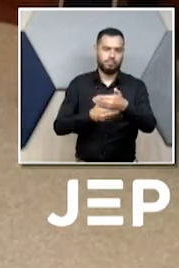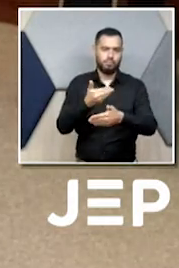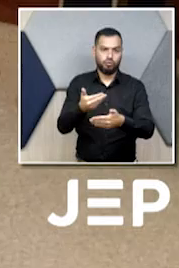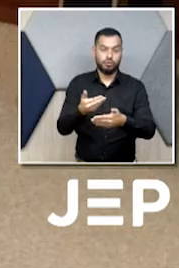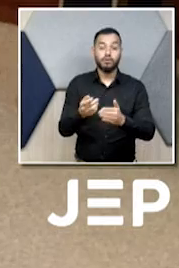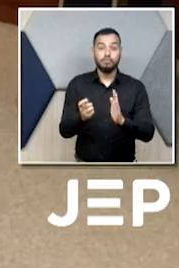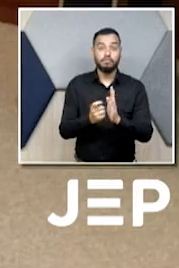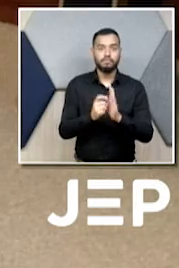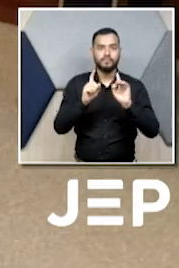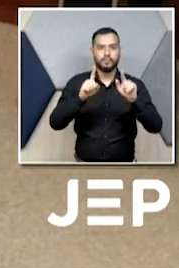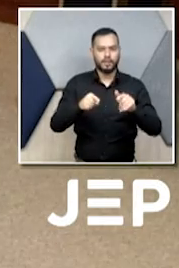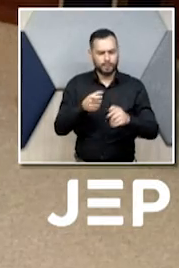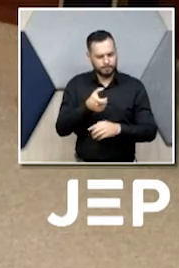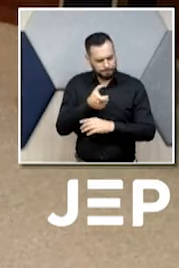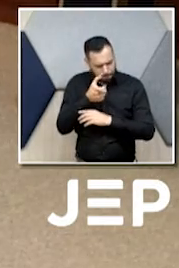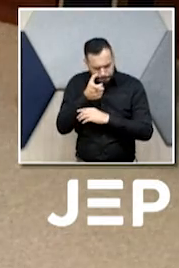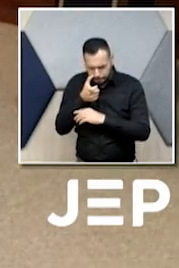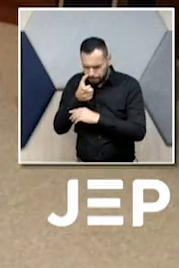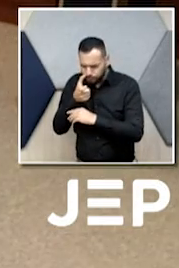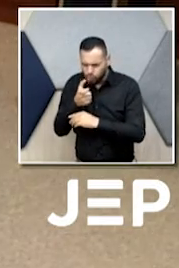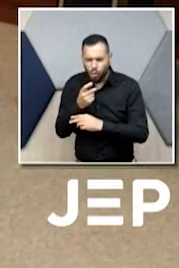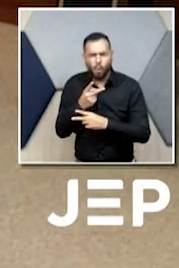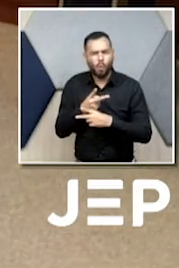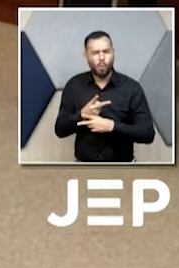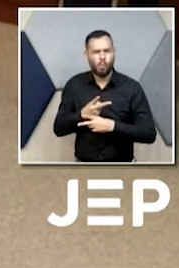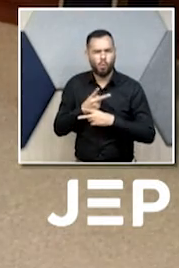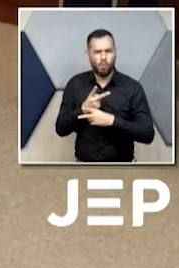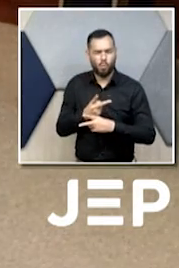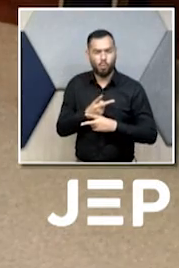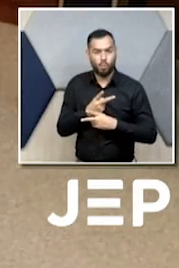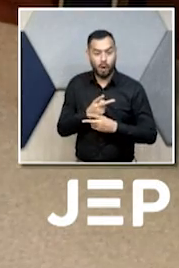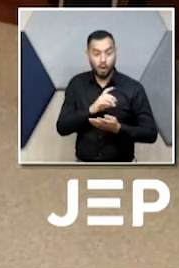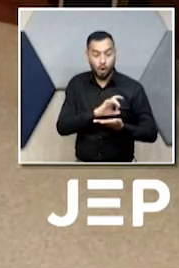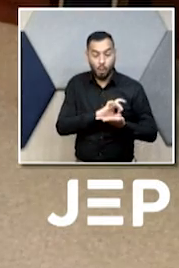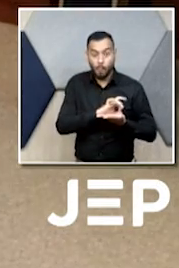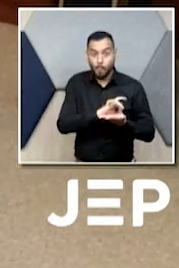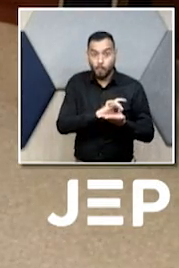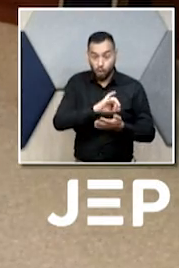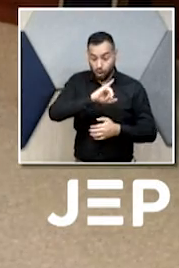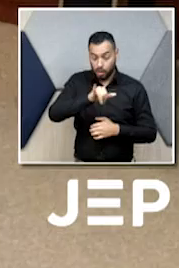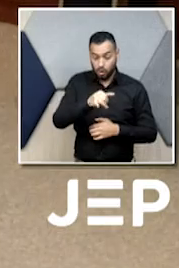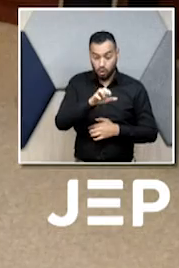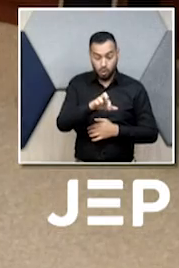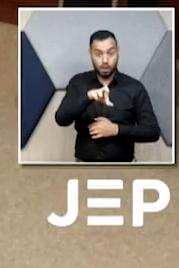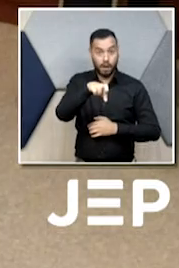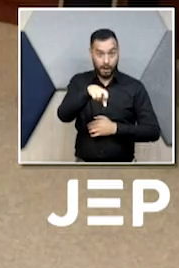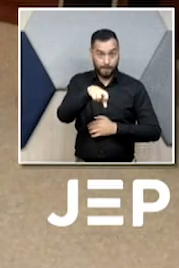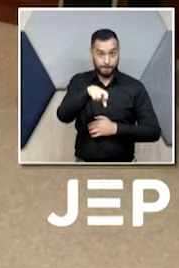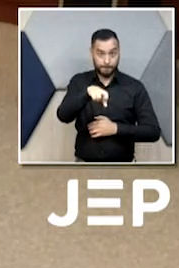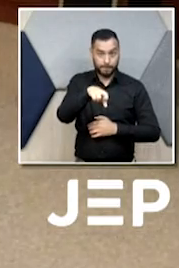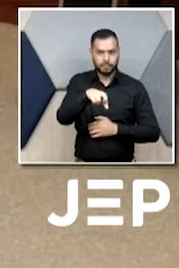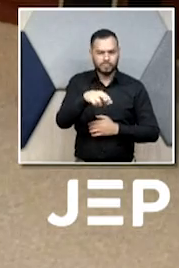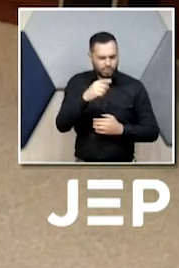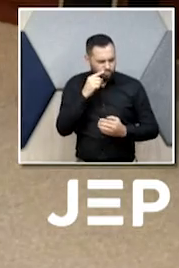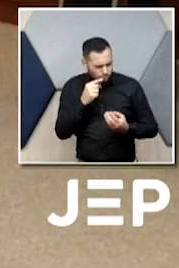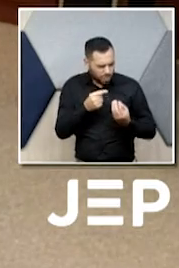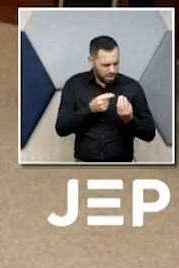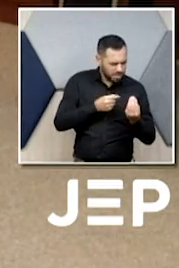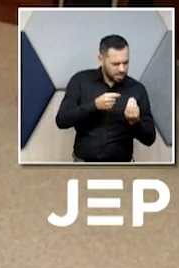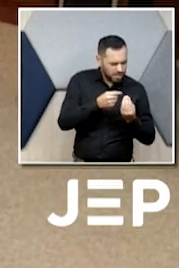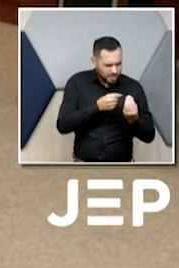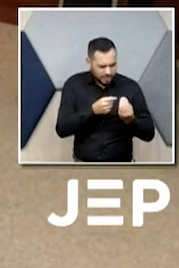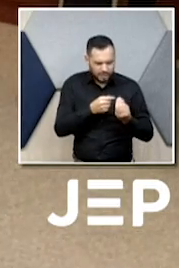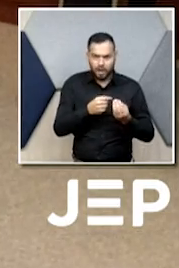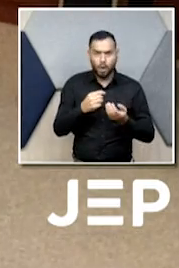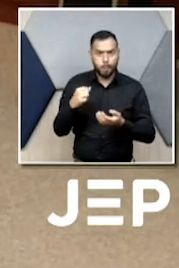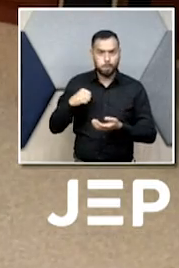con mucho cuidado que el modelo de la jurisdicción que fue diseñado y tiene los recursos